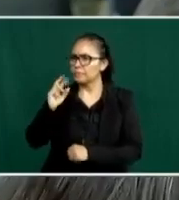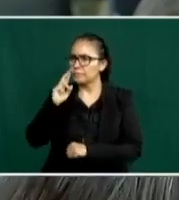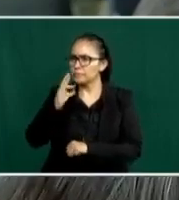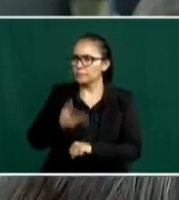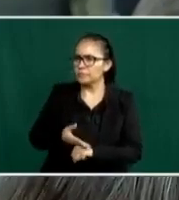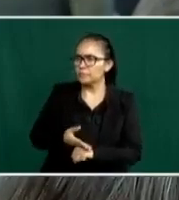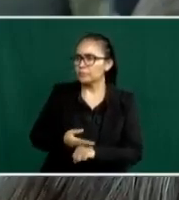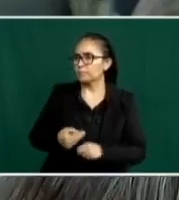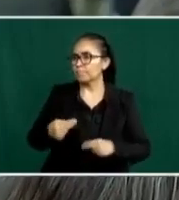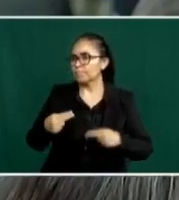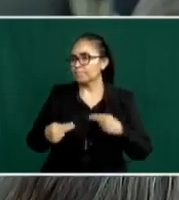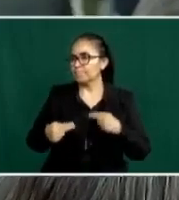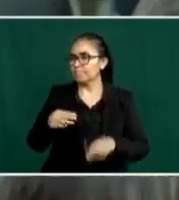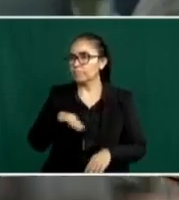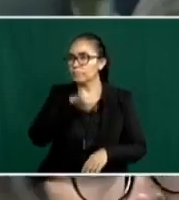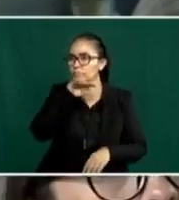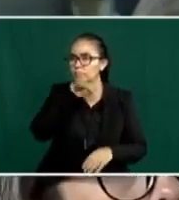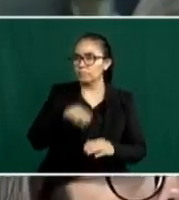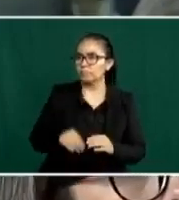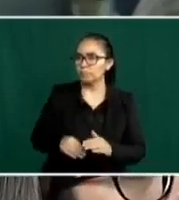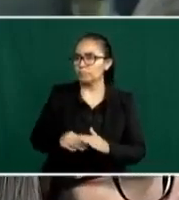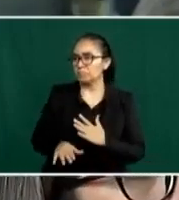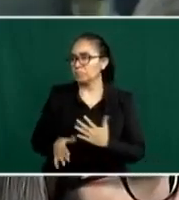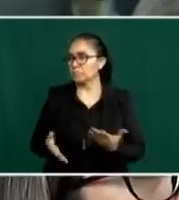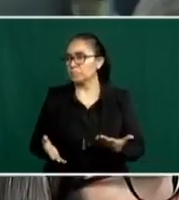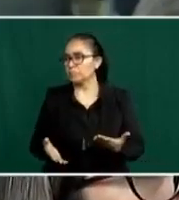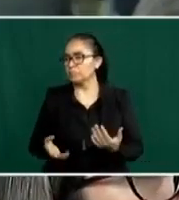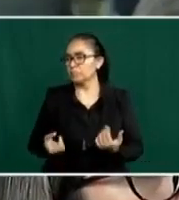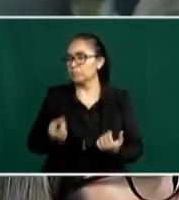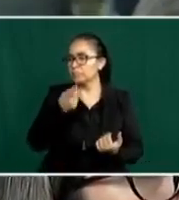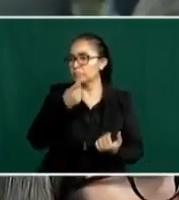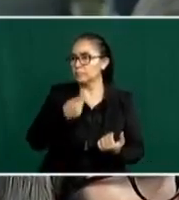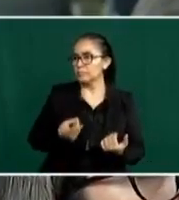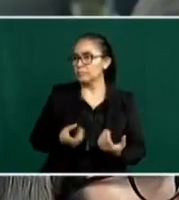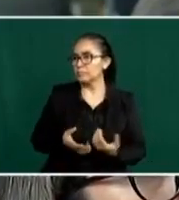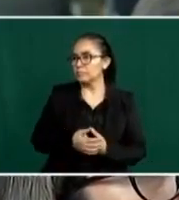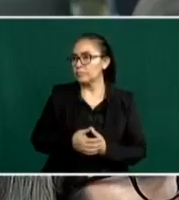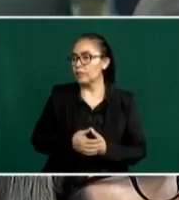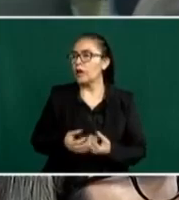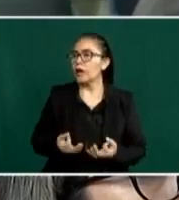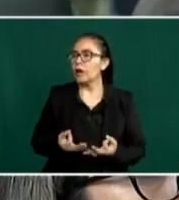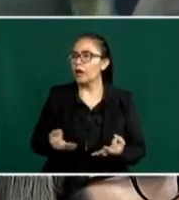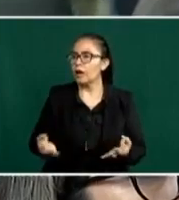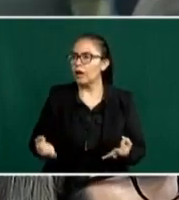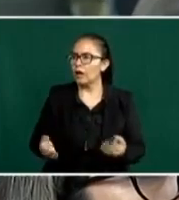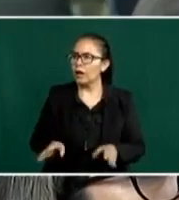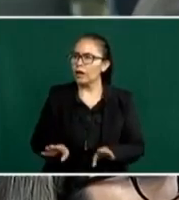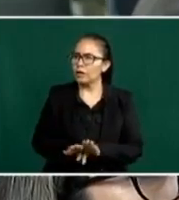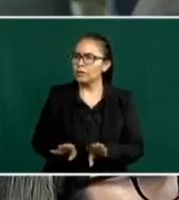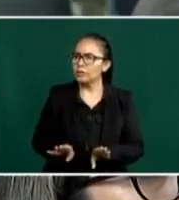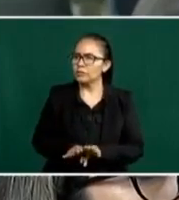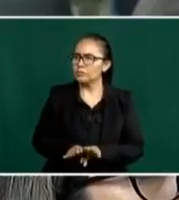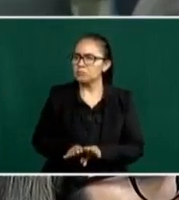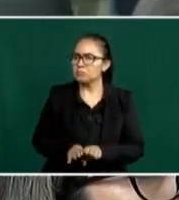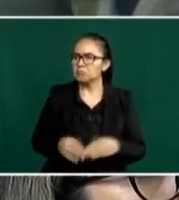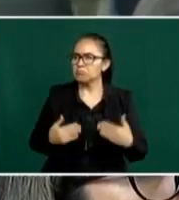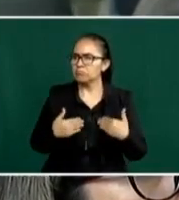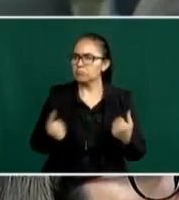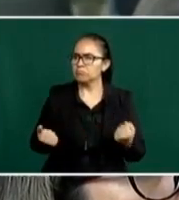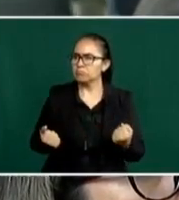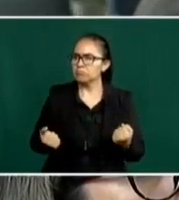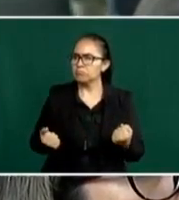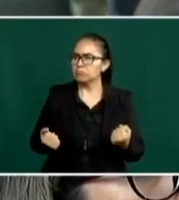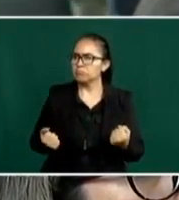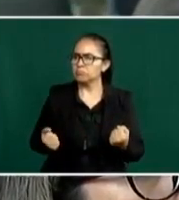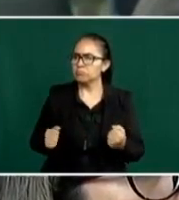negocio, pues los que ahí vivimos a ras de tierra, pues estamos detenidos de tener un